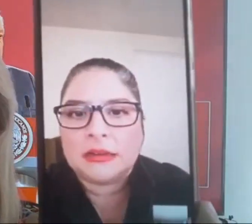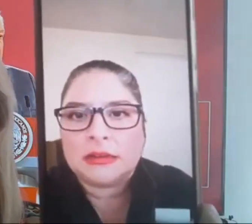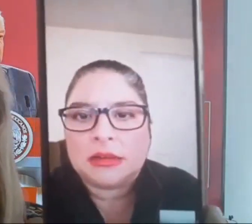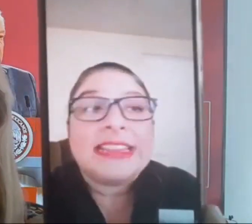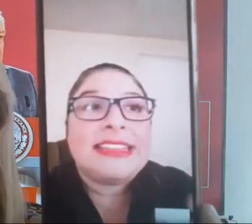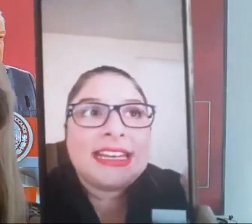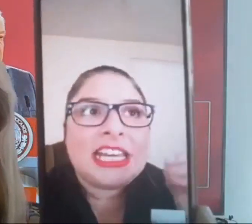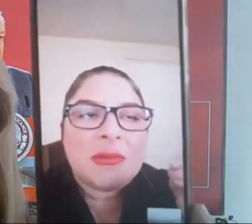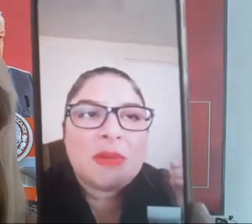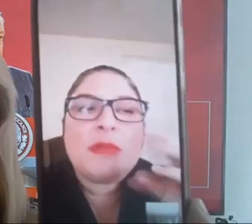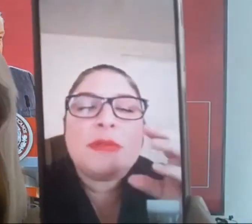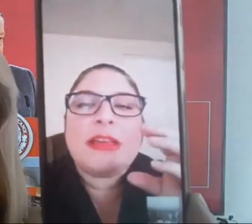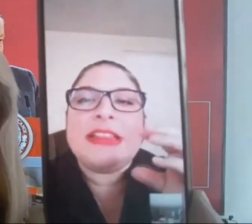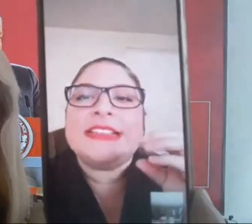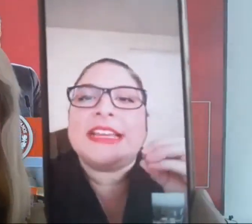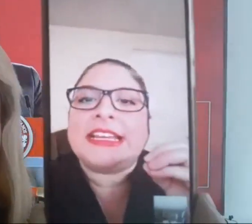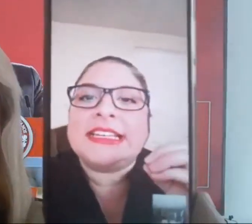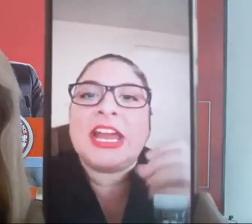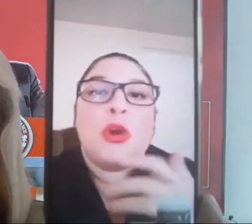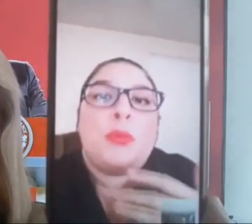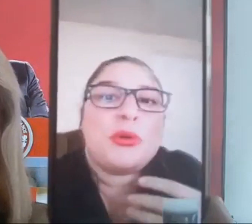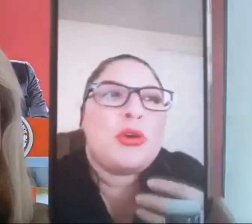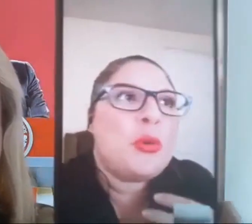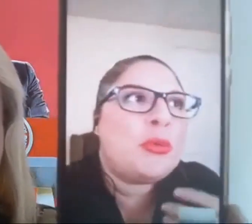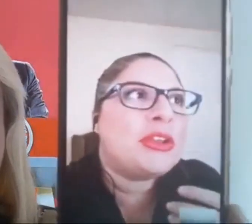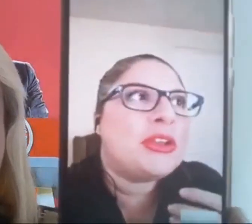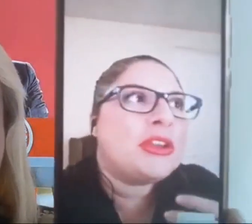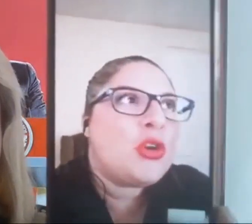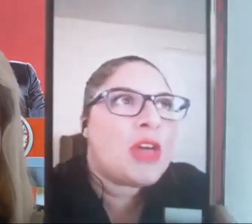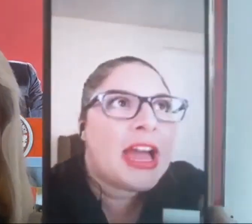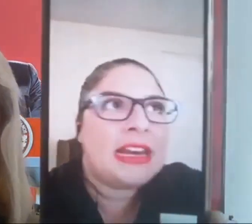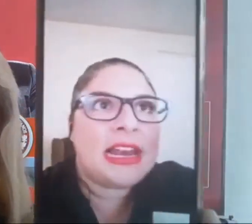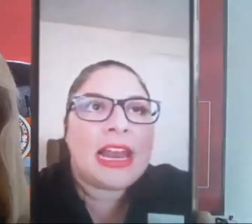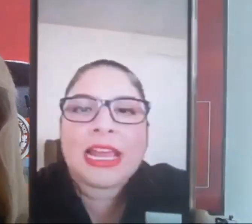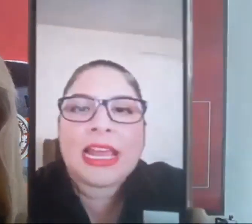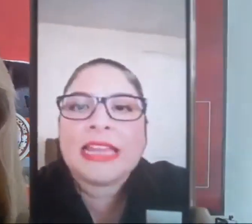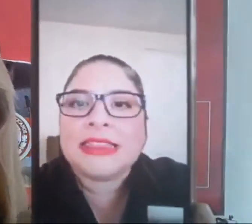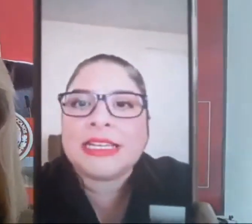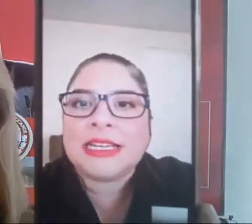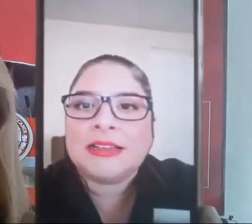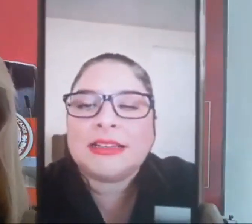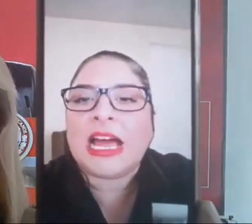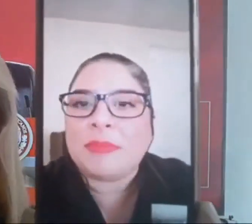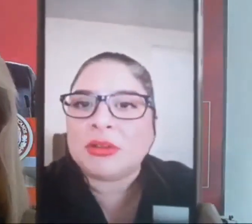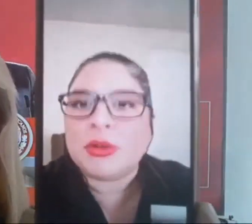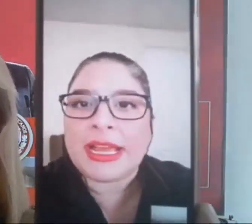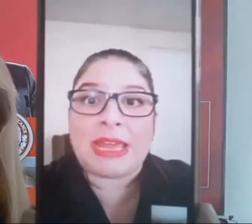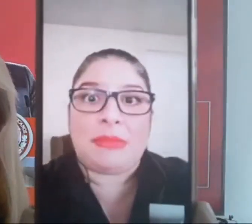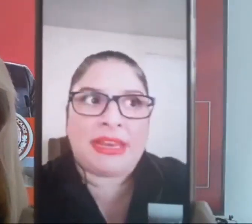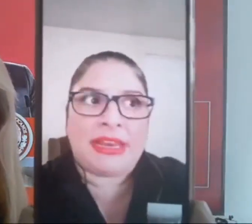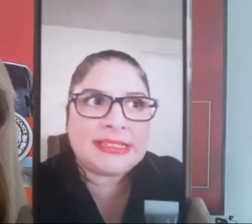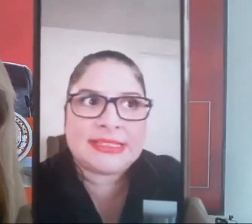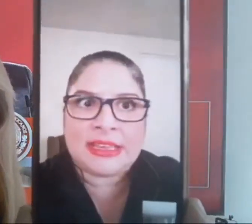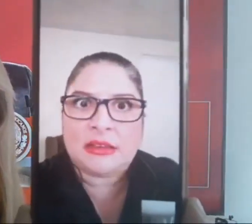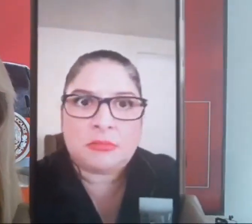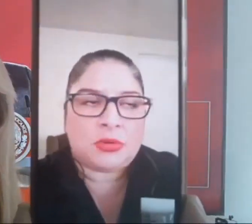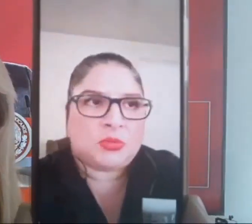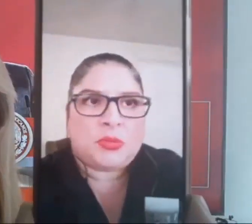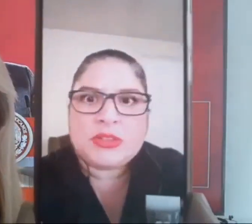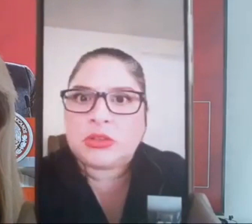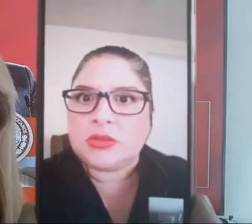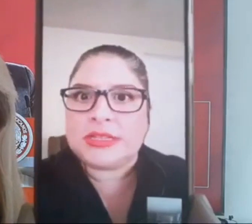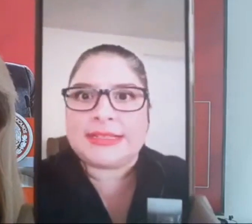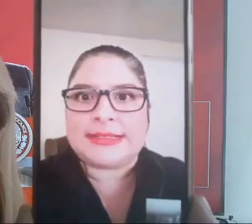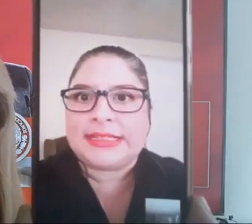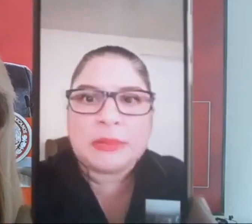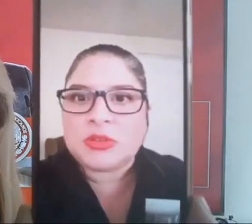apelar. Así es. Tiene que haber un nivel de secrecía, no por no darle a la gente la apertura que merece.